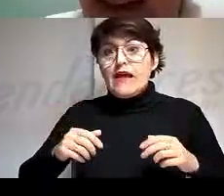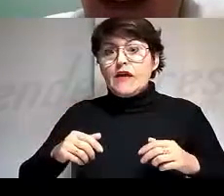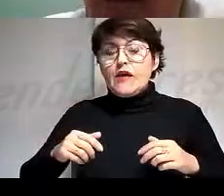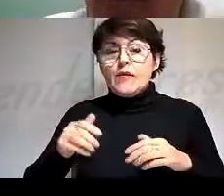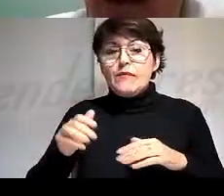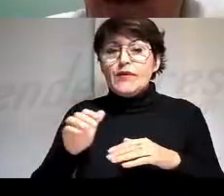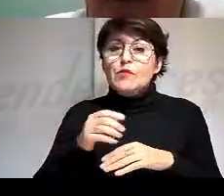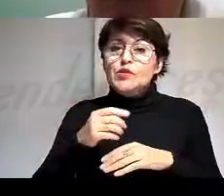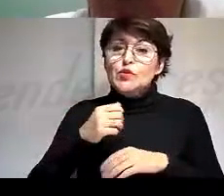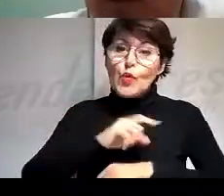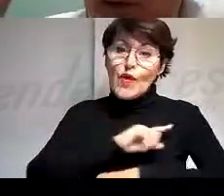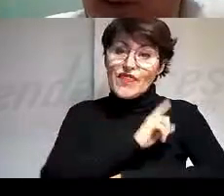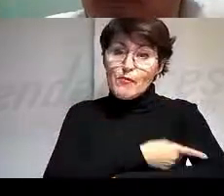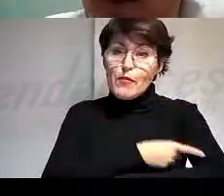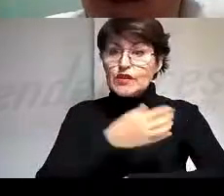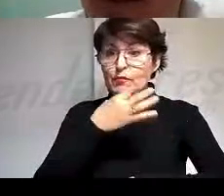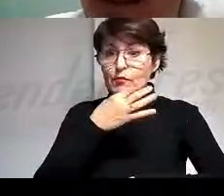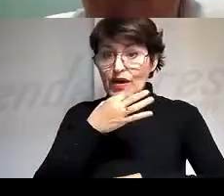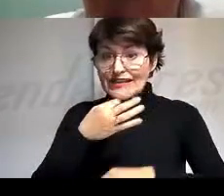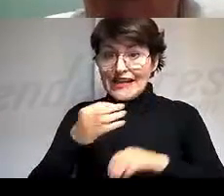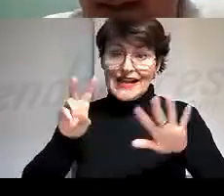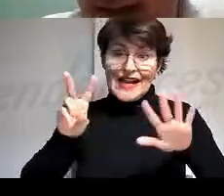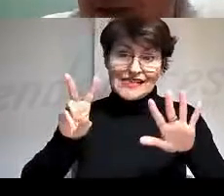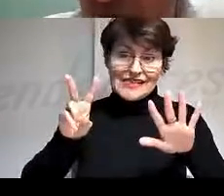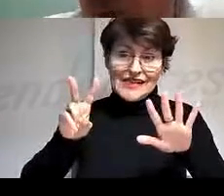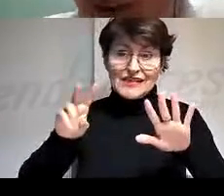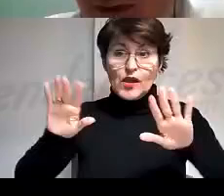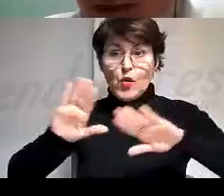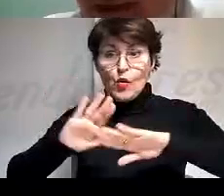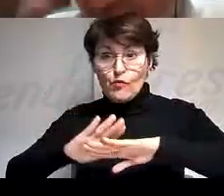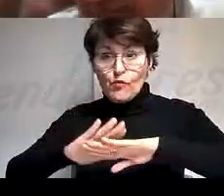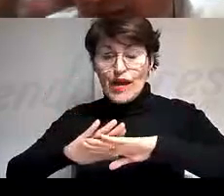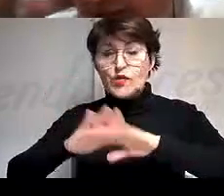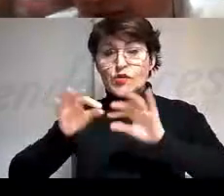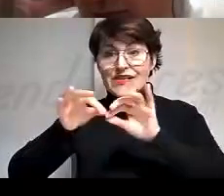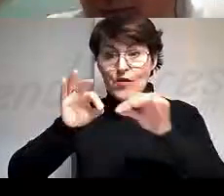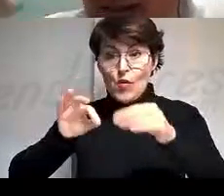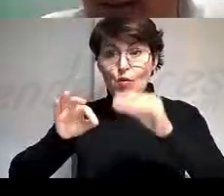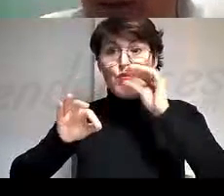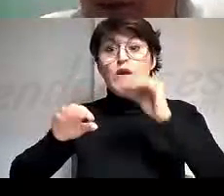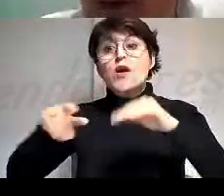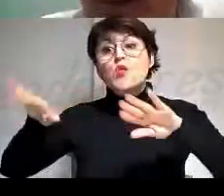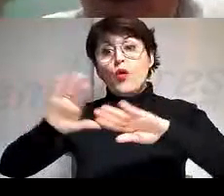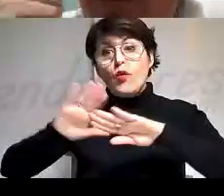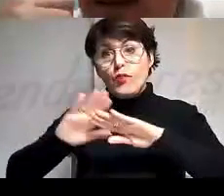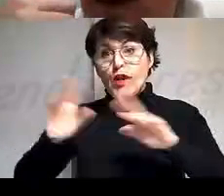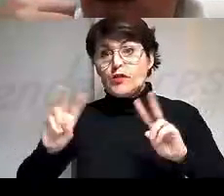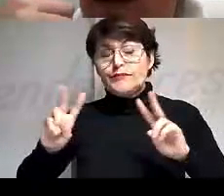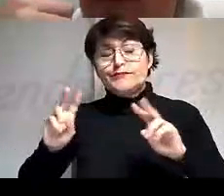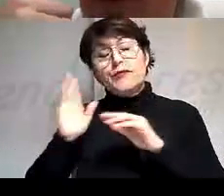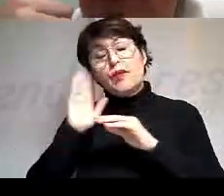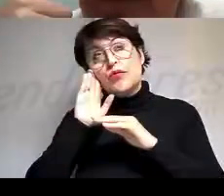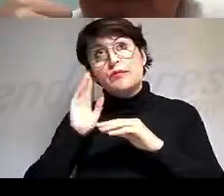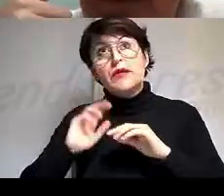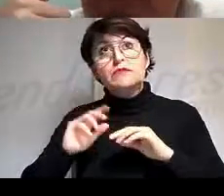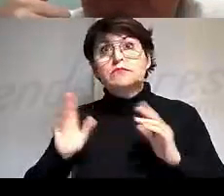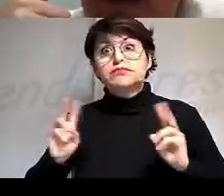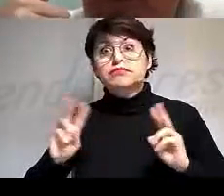7 de la tarde, llegas a casa y te tomas tu MindMaster Extreme, igual nos cuesta dormir. Igual nos metemos en la cama como una